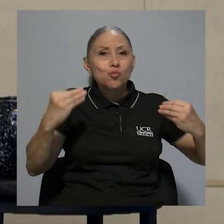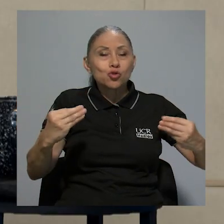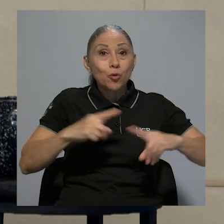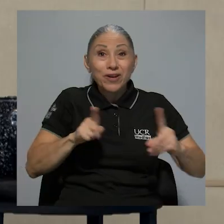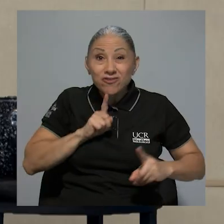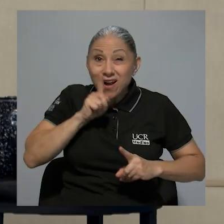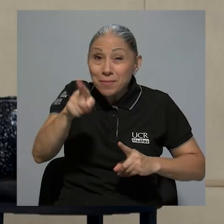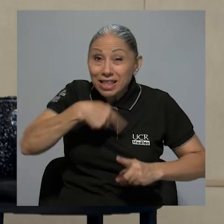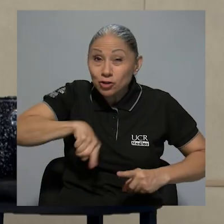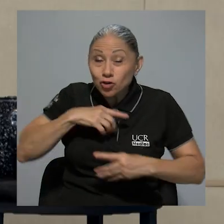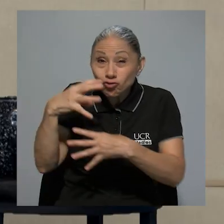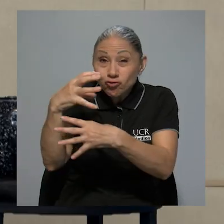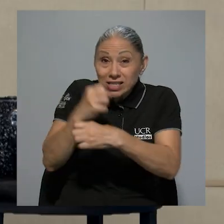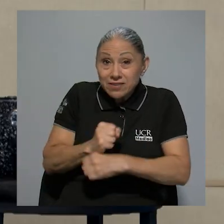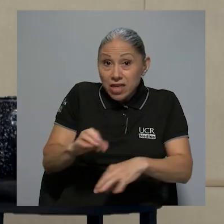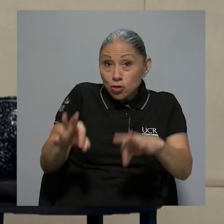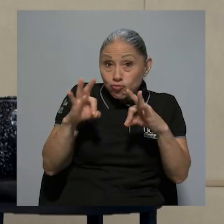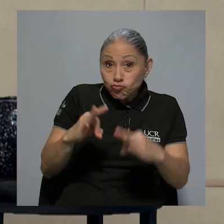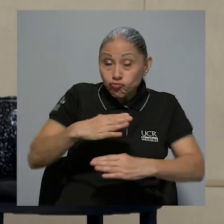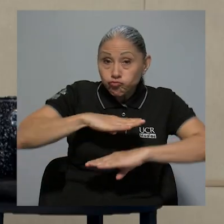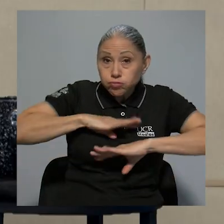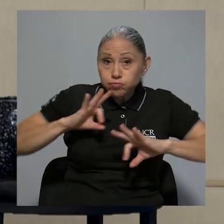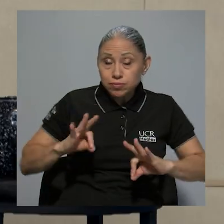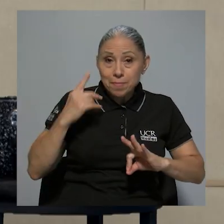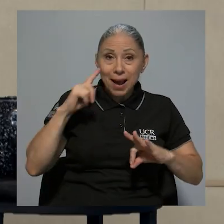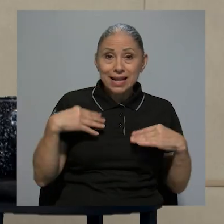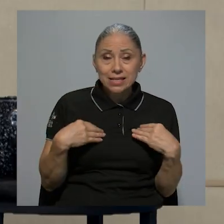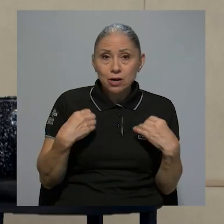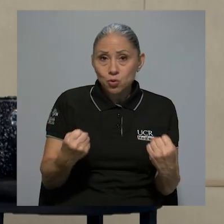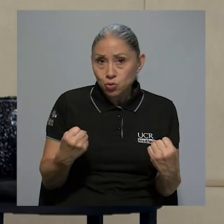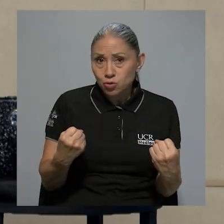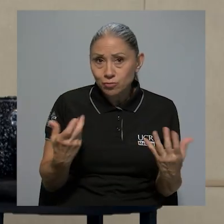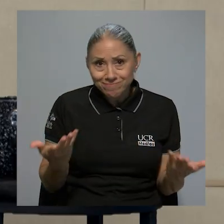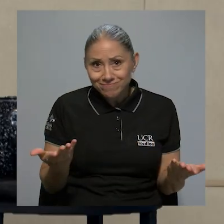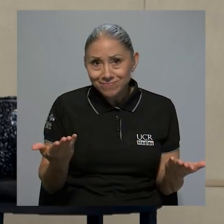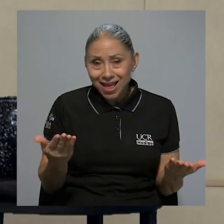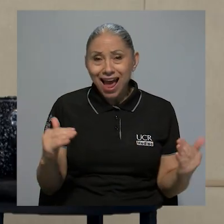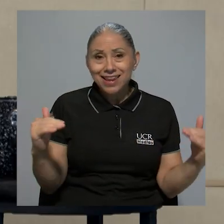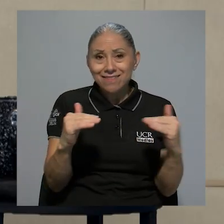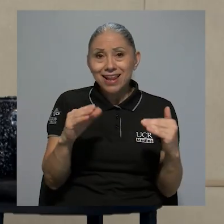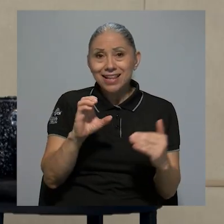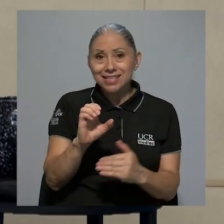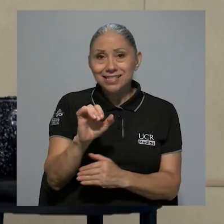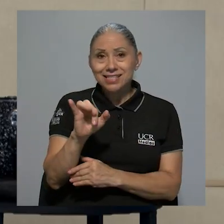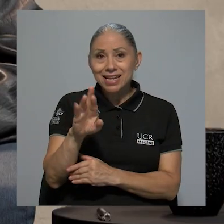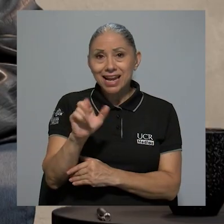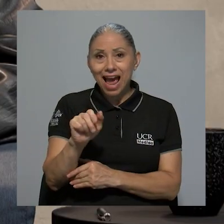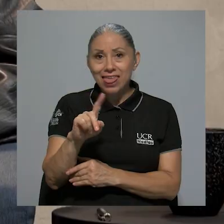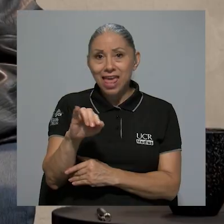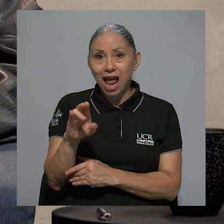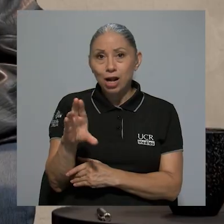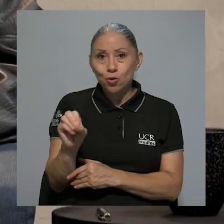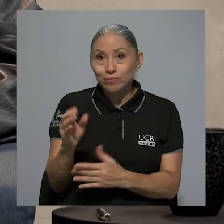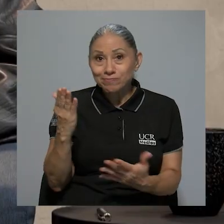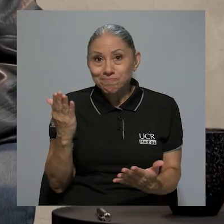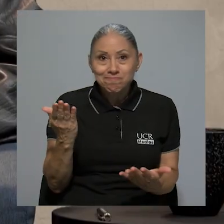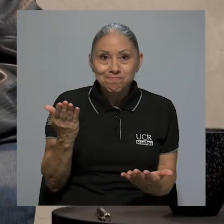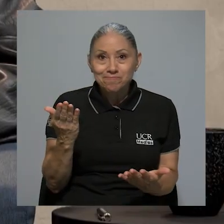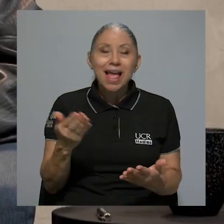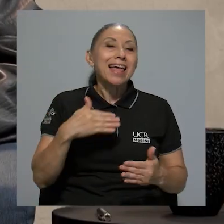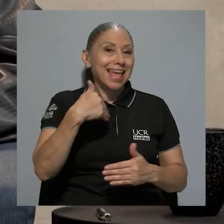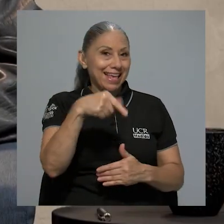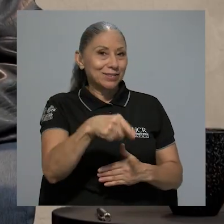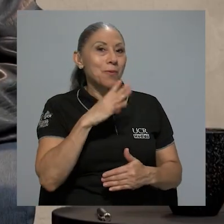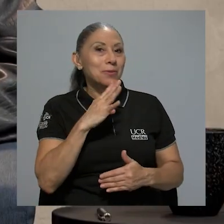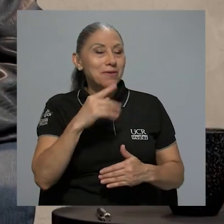estamos recibiendo la luz que necesitamos para tener salud, digamos, a nivel circadiano. Claro. Vamos a abordar eso en el siguiente segmento.